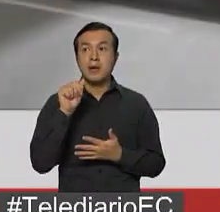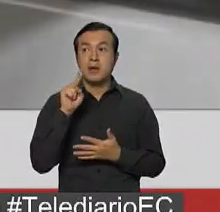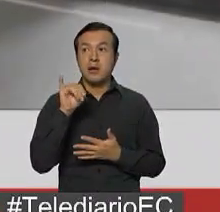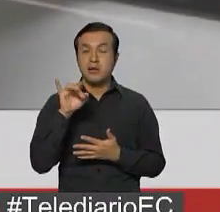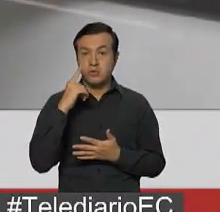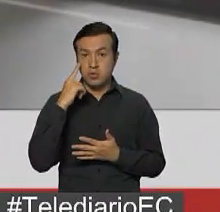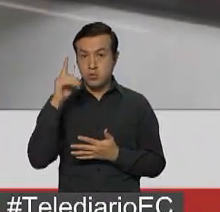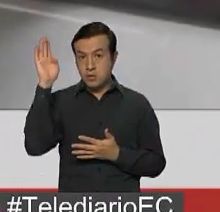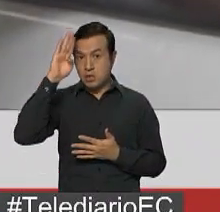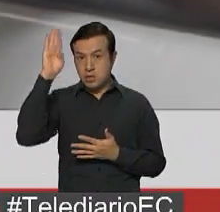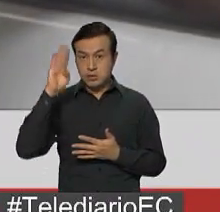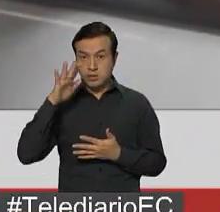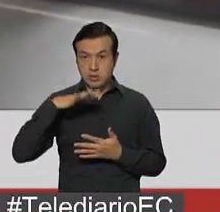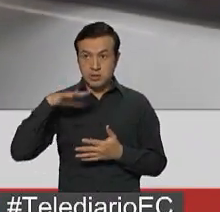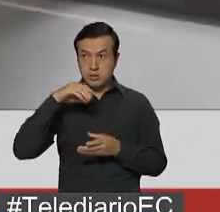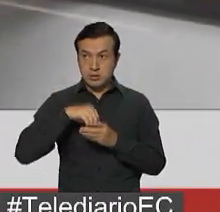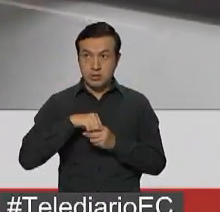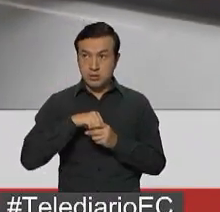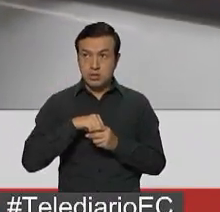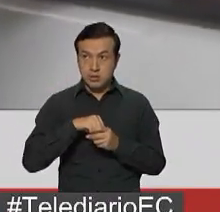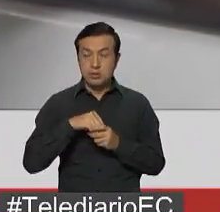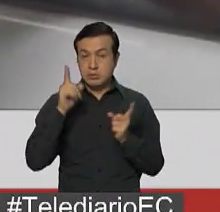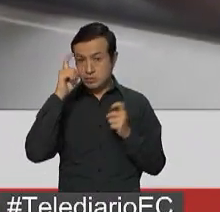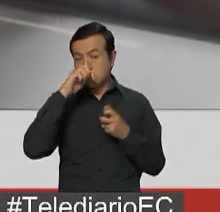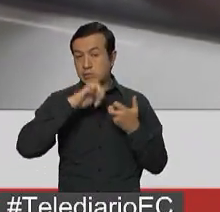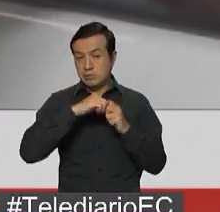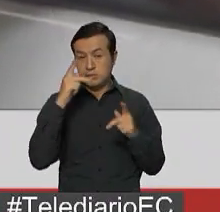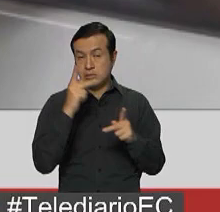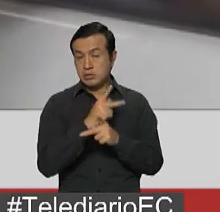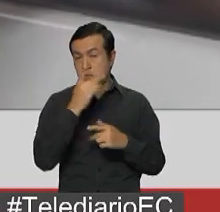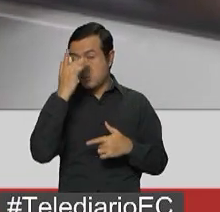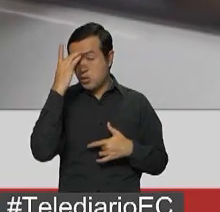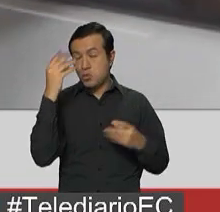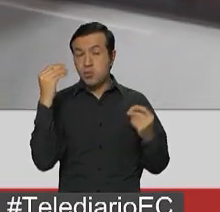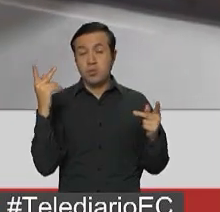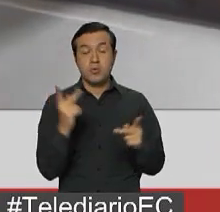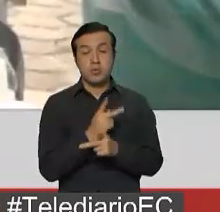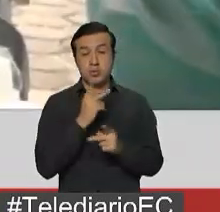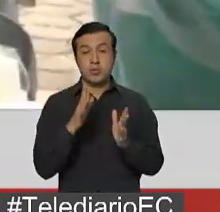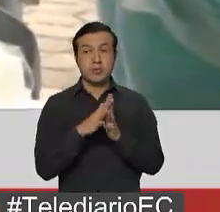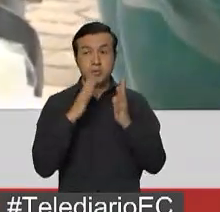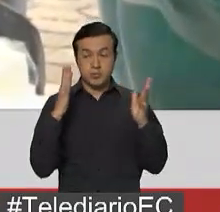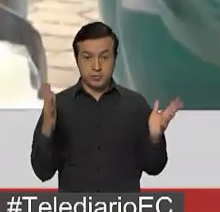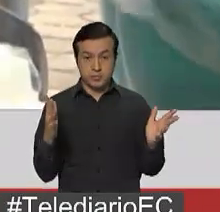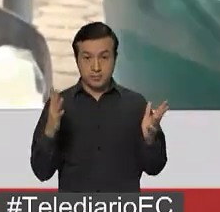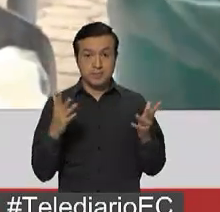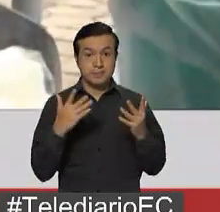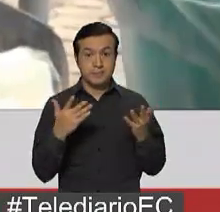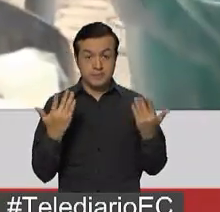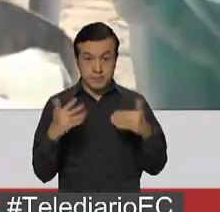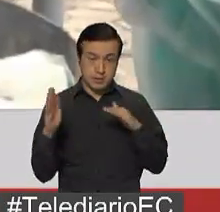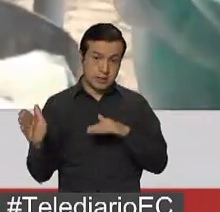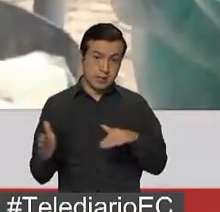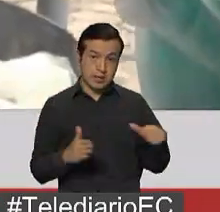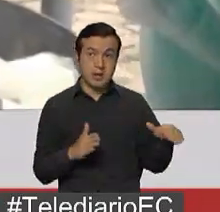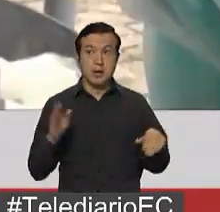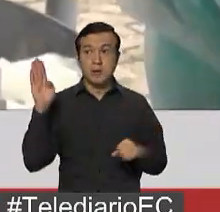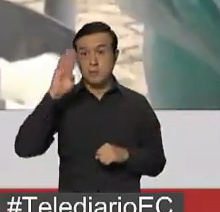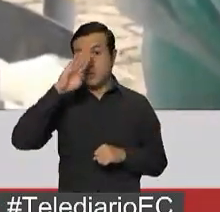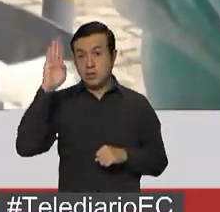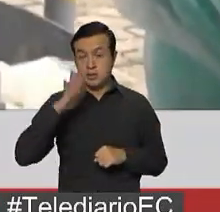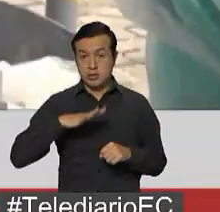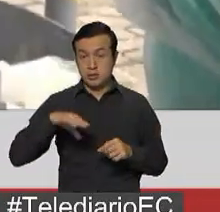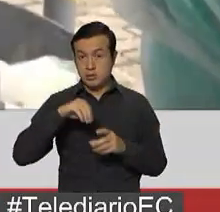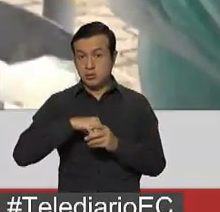brasileño de amazonas duramente golpeado por la pandemia del nuevo coronavirus esto mientras que sao paulo el epicentro